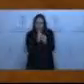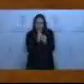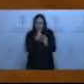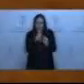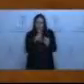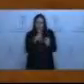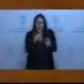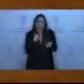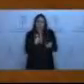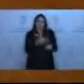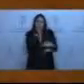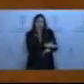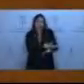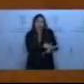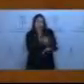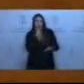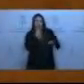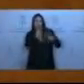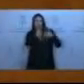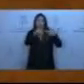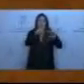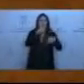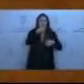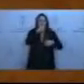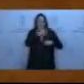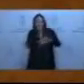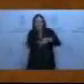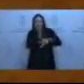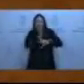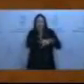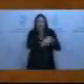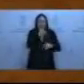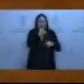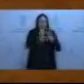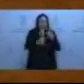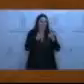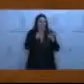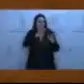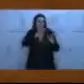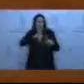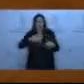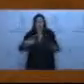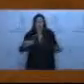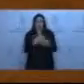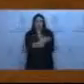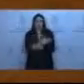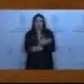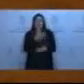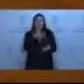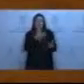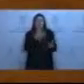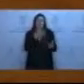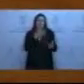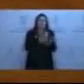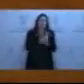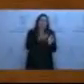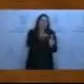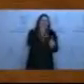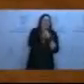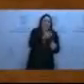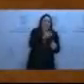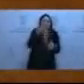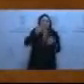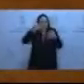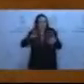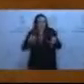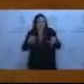dice el Gobierno de la transparencia del buen gobierno, ¿no? Porque es evidente que se dice pero no se practica, ¿no? Y